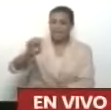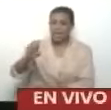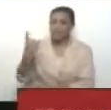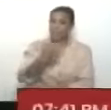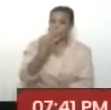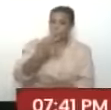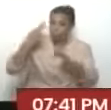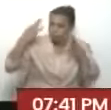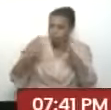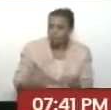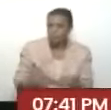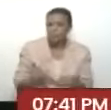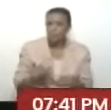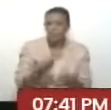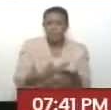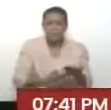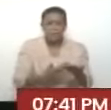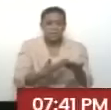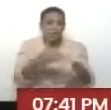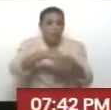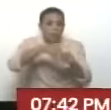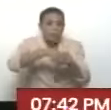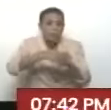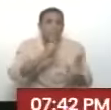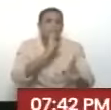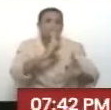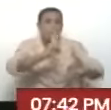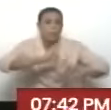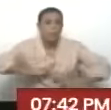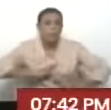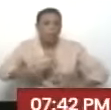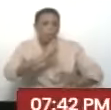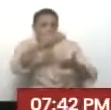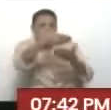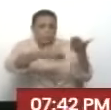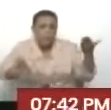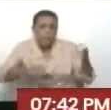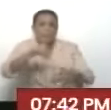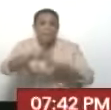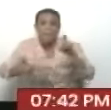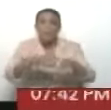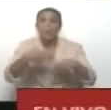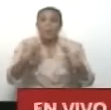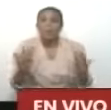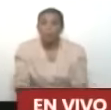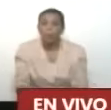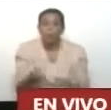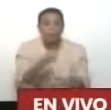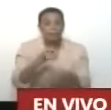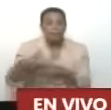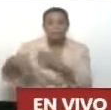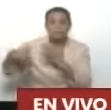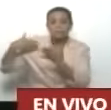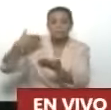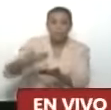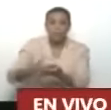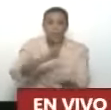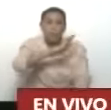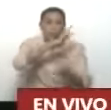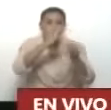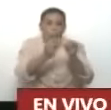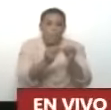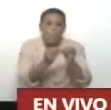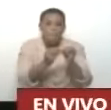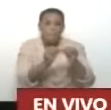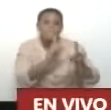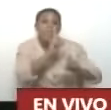absolutamente garantizado por el sistema de votación del referéndum consultivo histórico, con los resultados